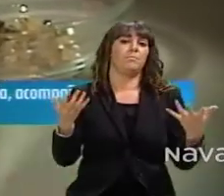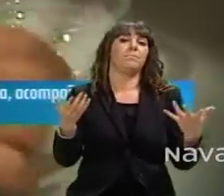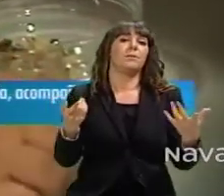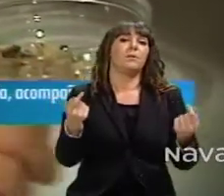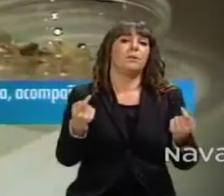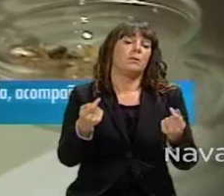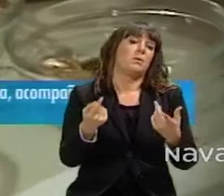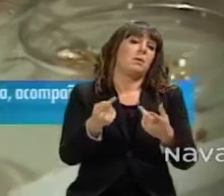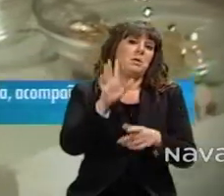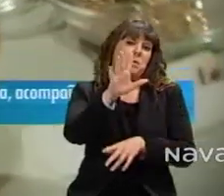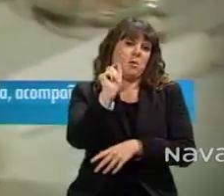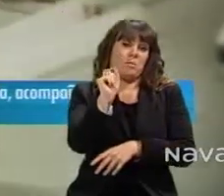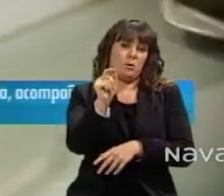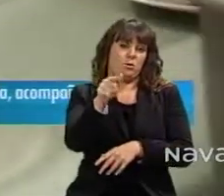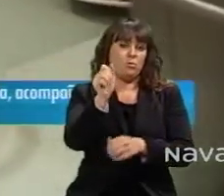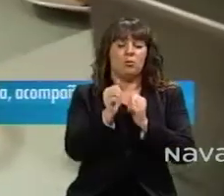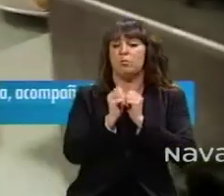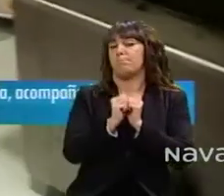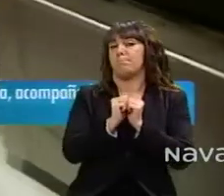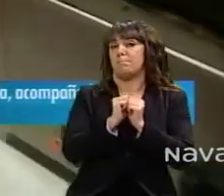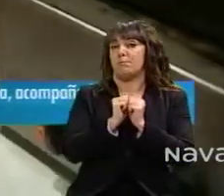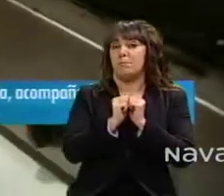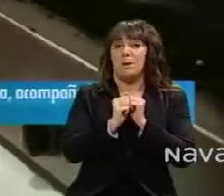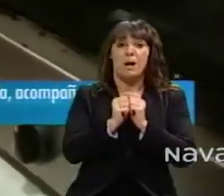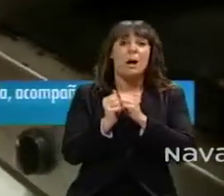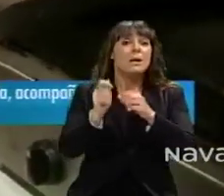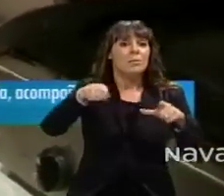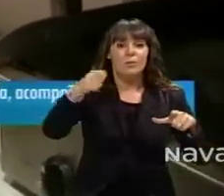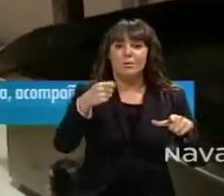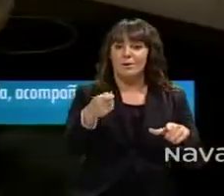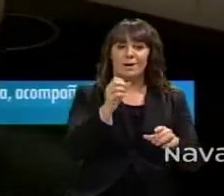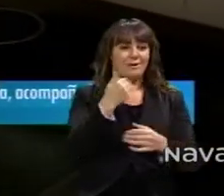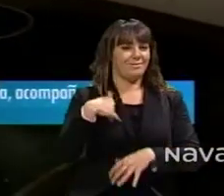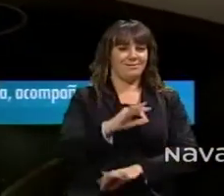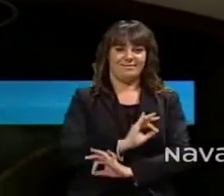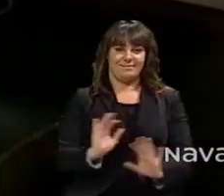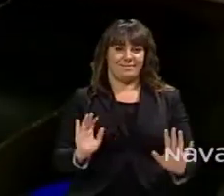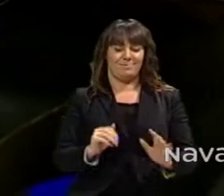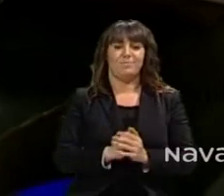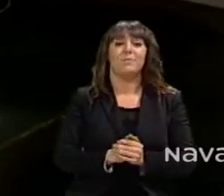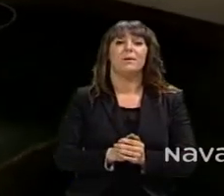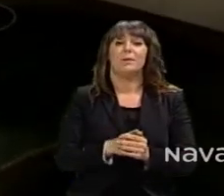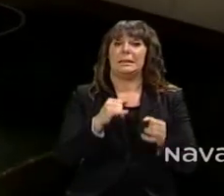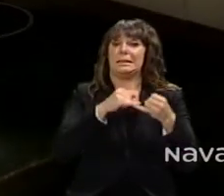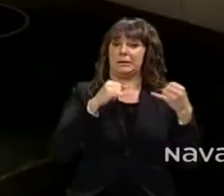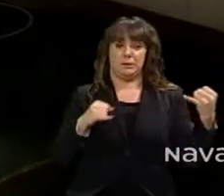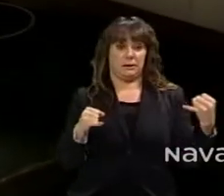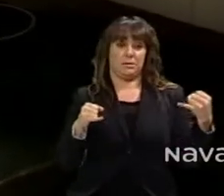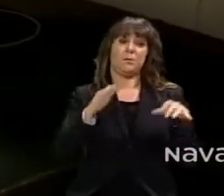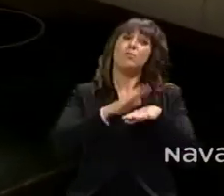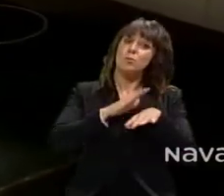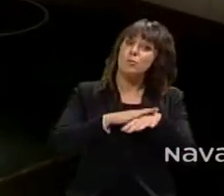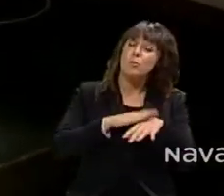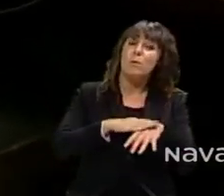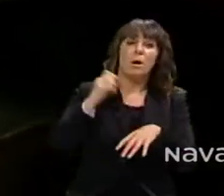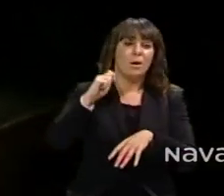máximo 5 minutos, tú tienes tu tortilla recién esa. Y en estos tiempos, además, con un precio para que todo el